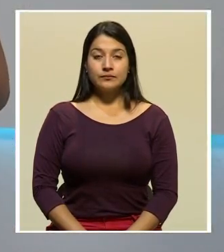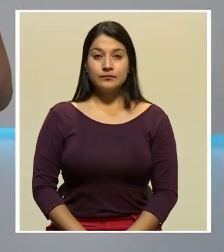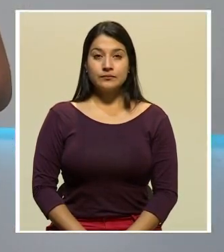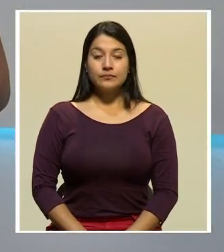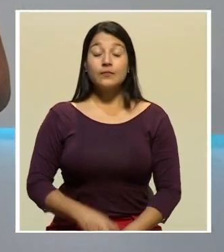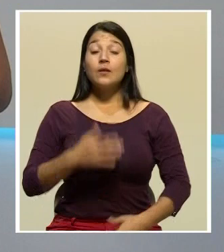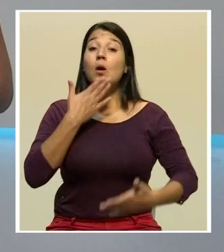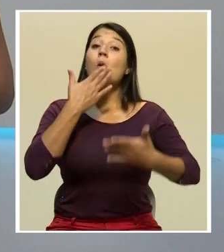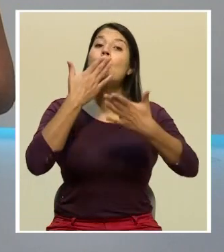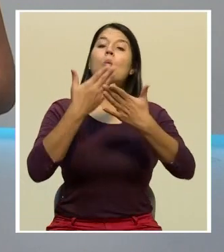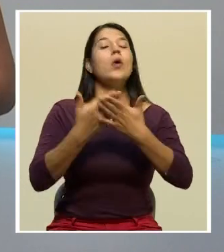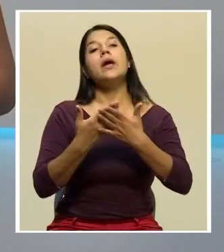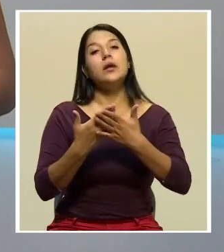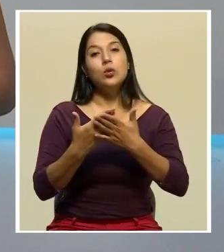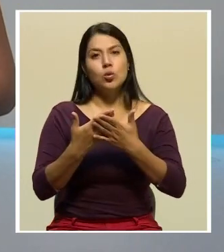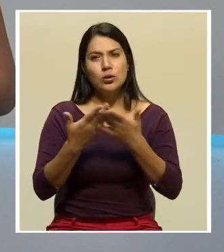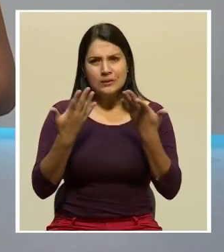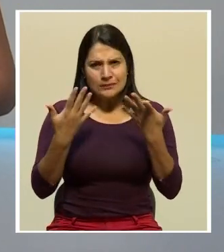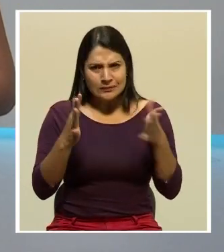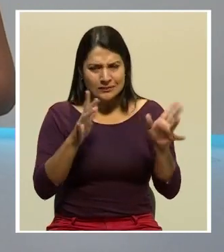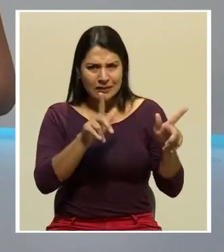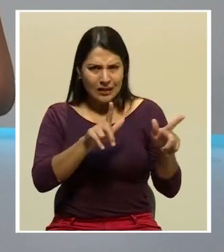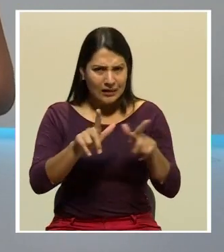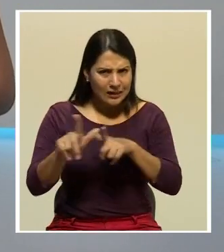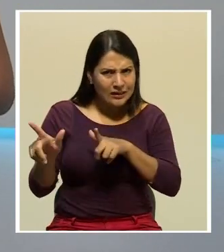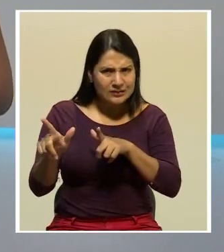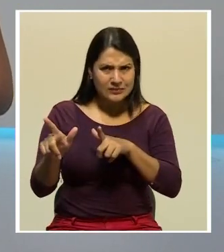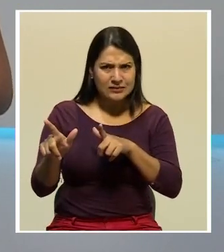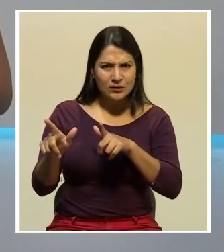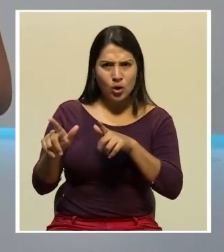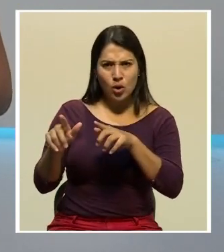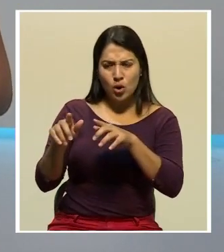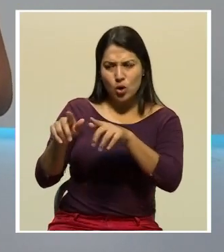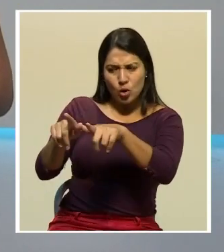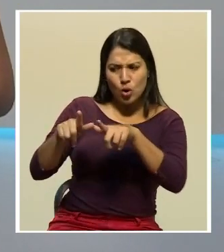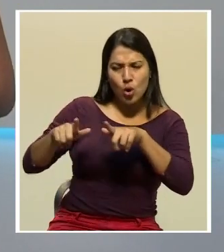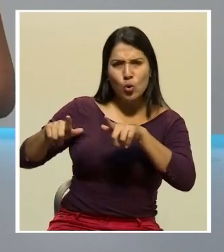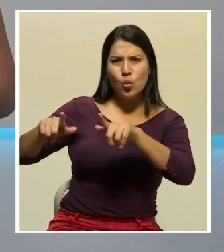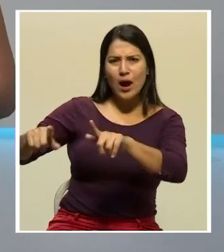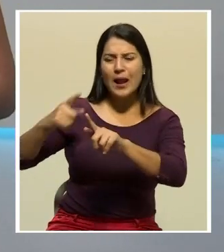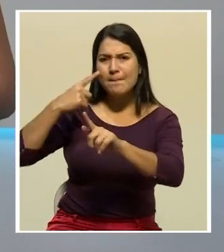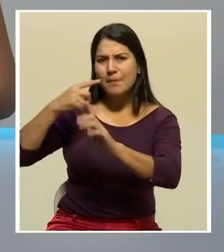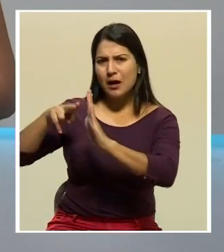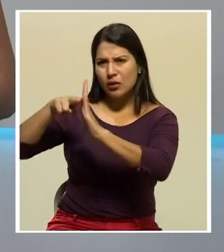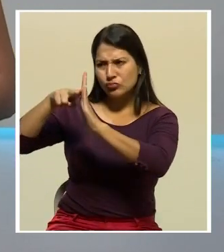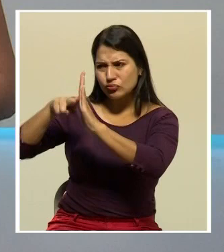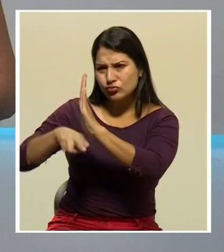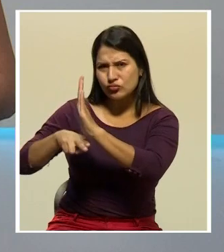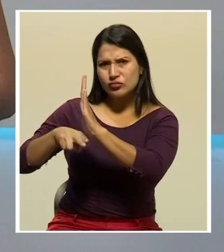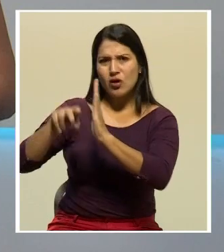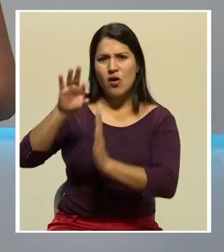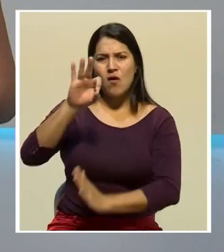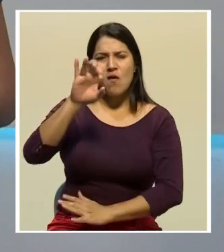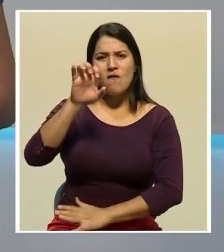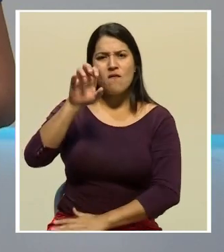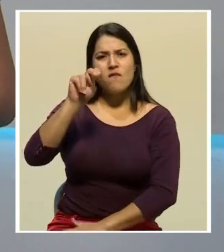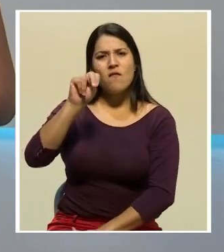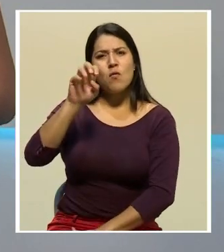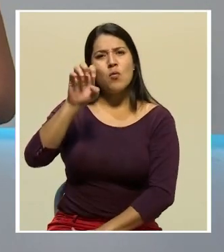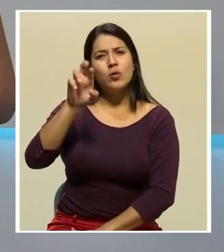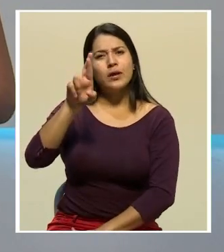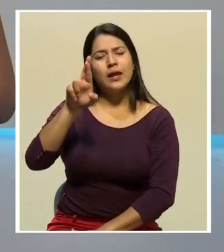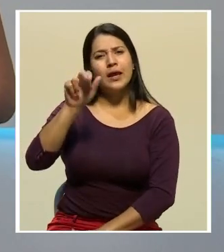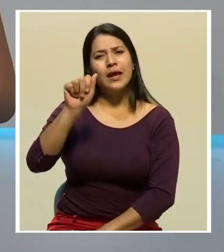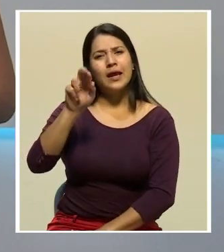Bueno, y precisamente qué tan preparadas están las funerarias, morgues y cementerios ante un eventual crecimiento abrupto